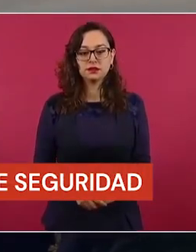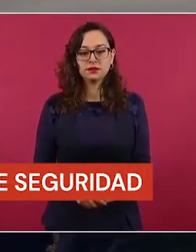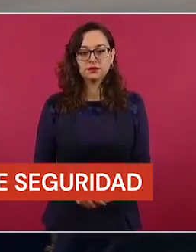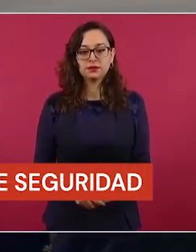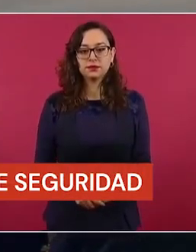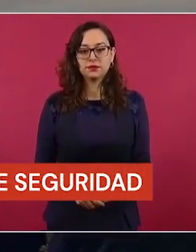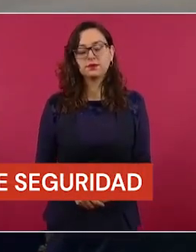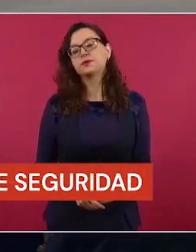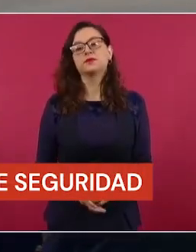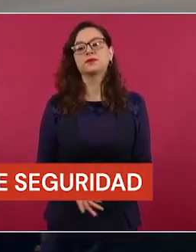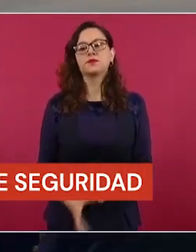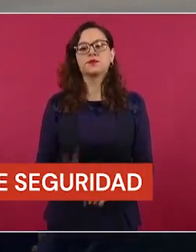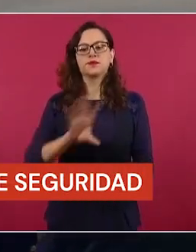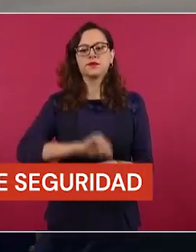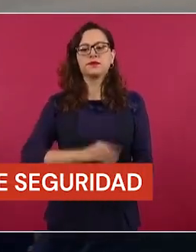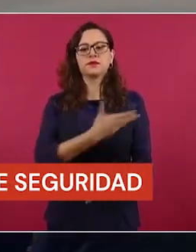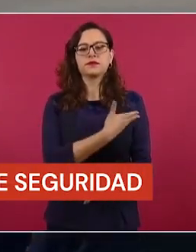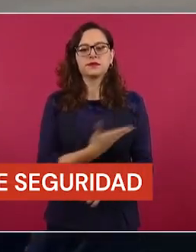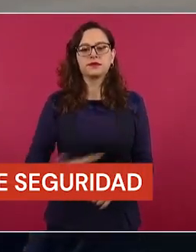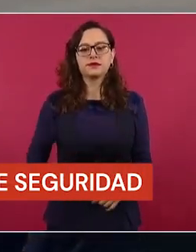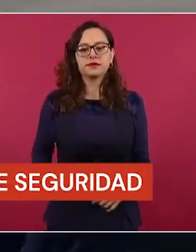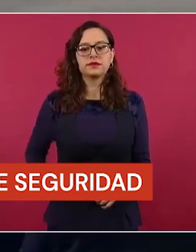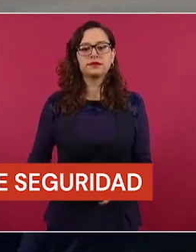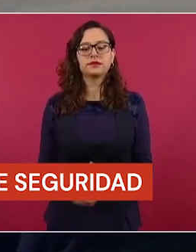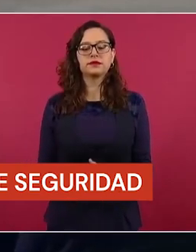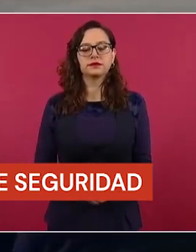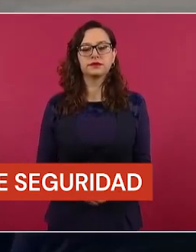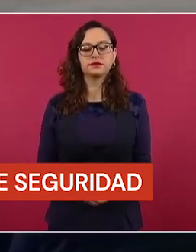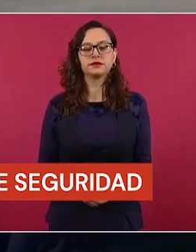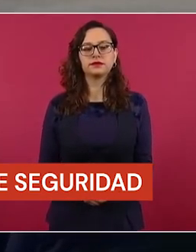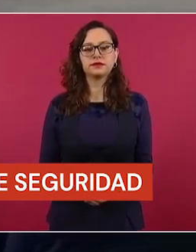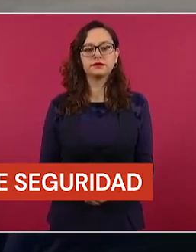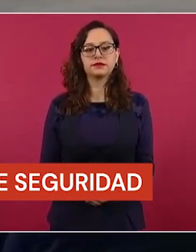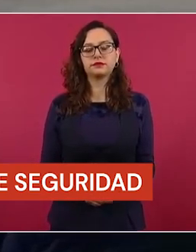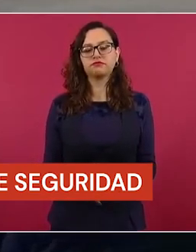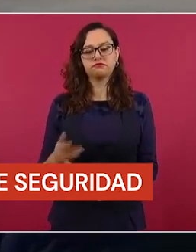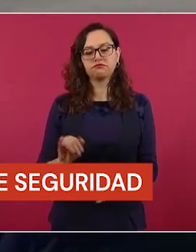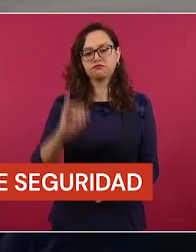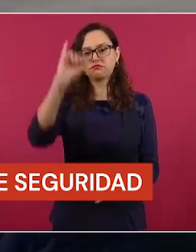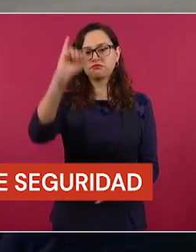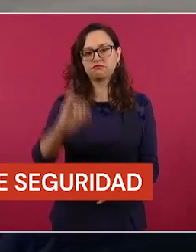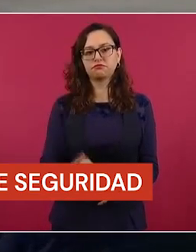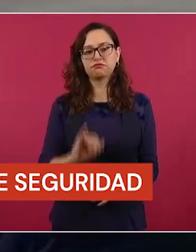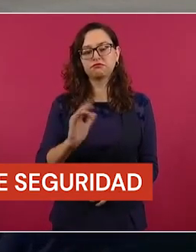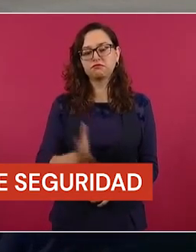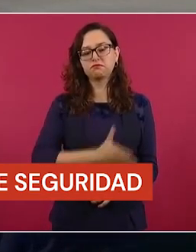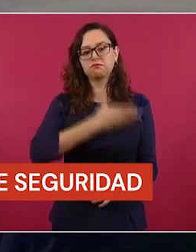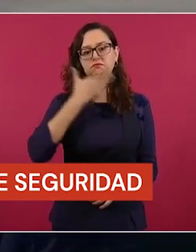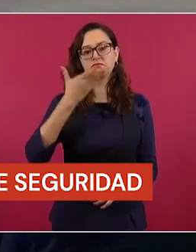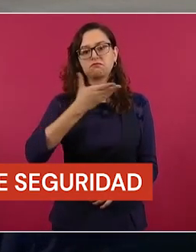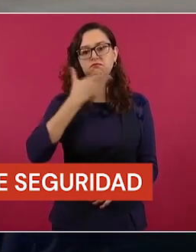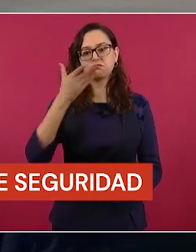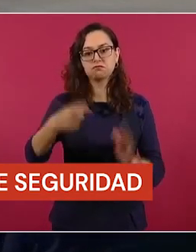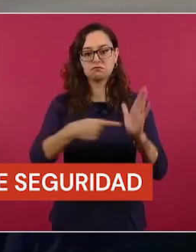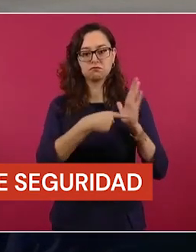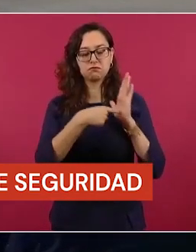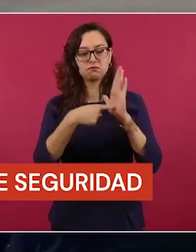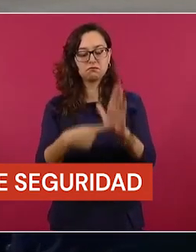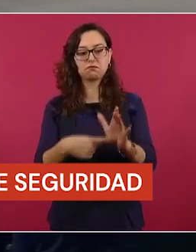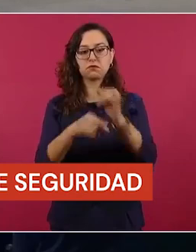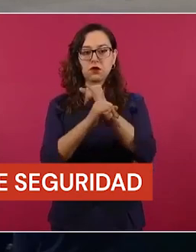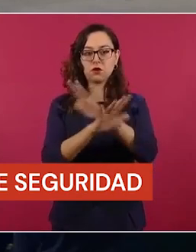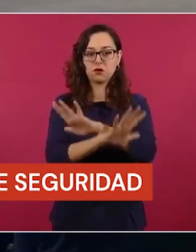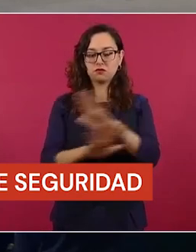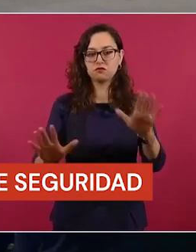Con su permiso, señor presidente, vamos a informar como cada jueves sobre las acciones de cero impunidad,